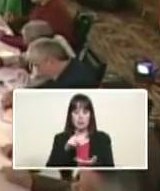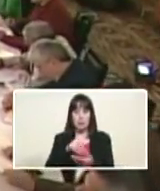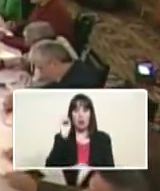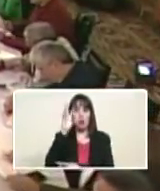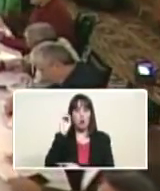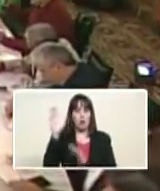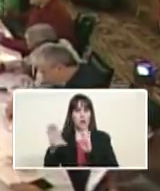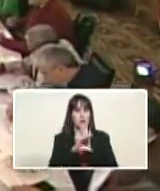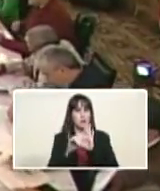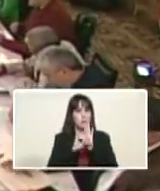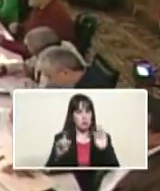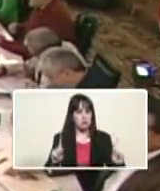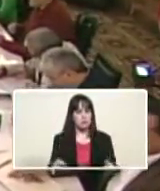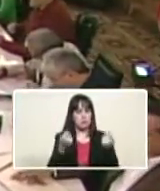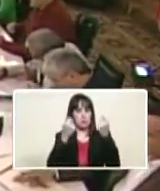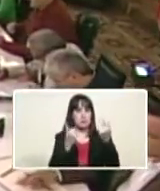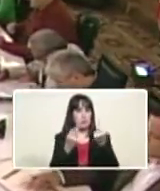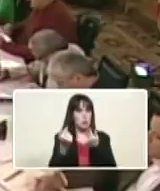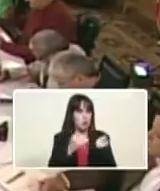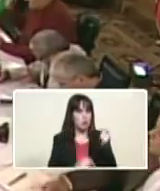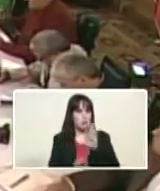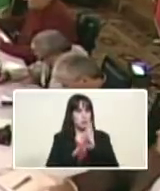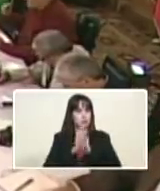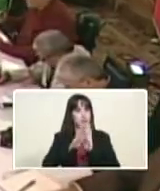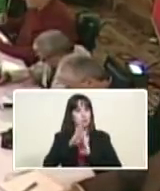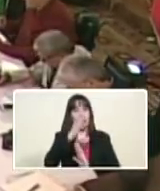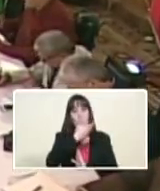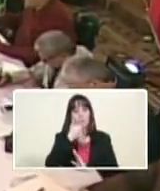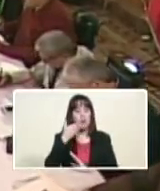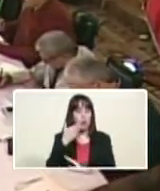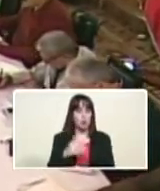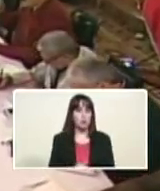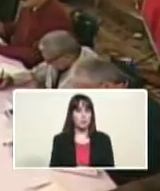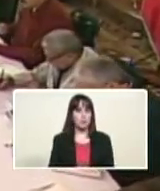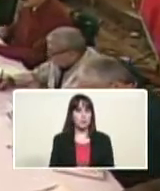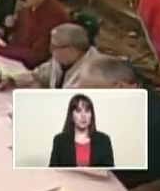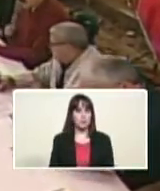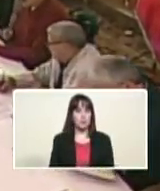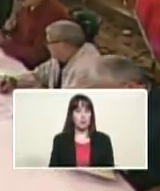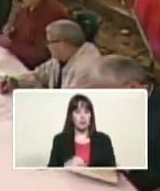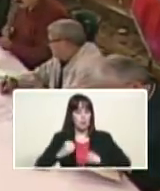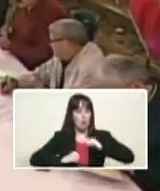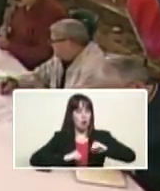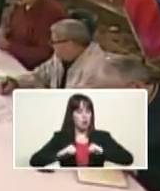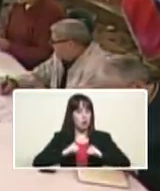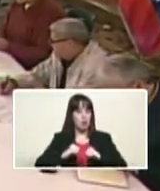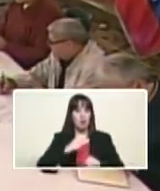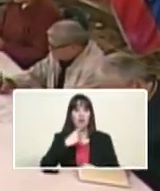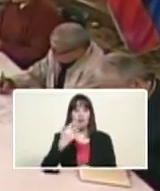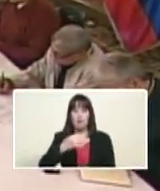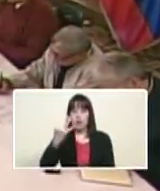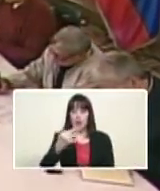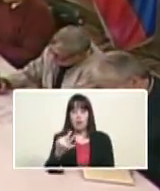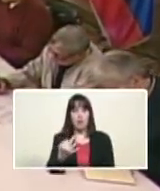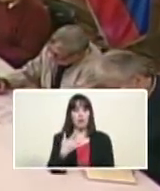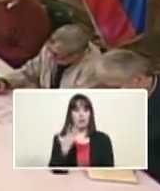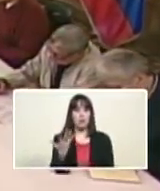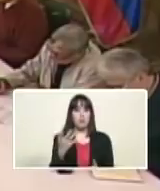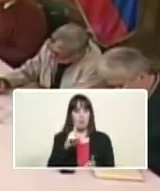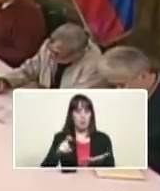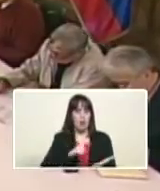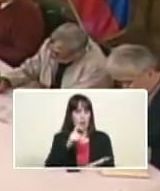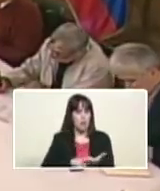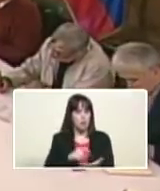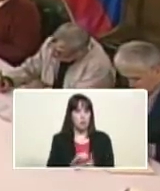programa de recuperación económica, crecimiento, para que sea la clase obrera el motor verdadero, real, concreto, desde